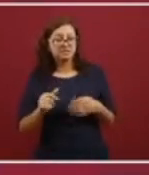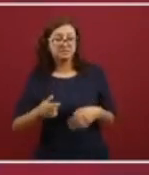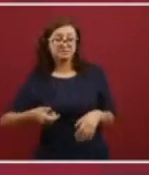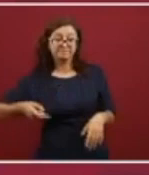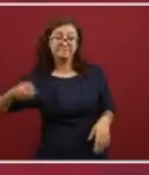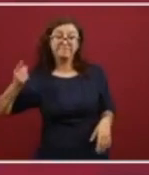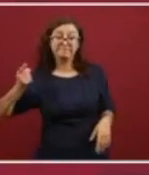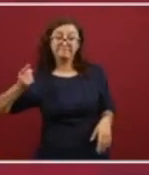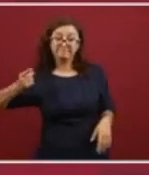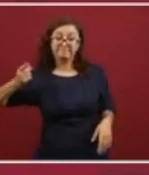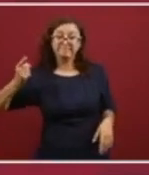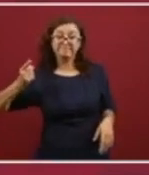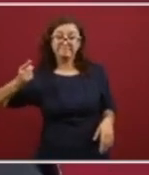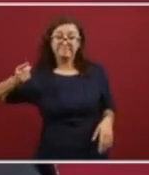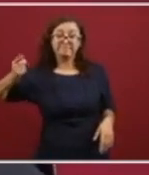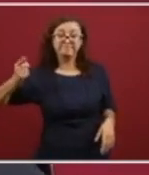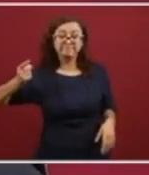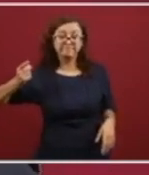sas.